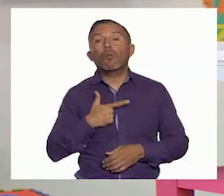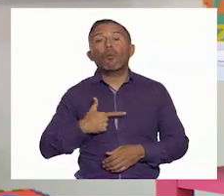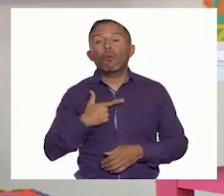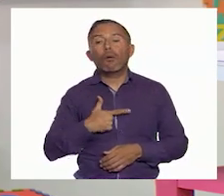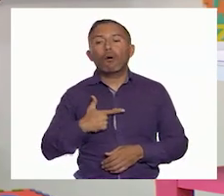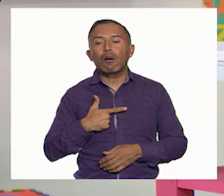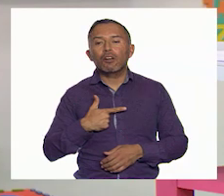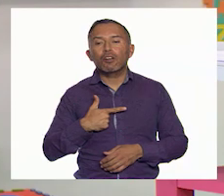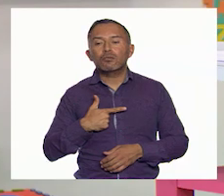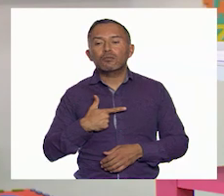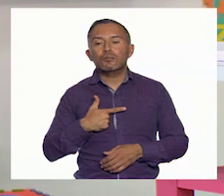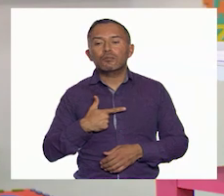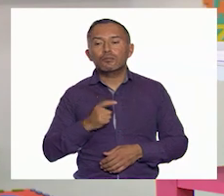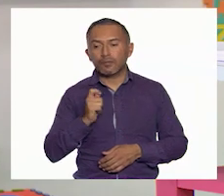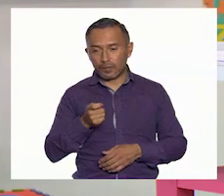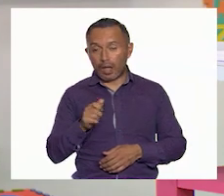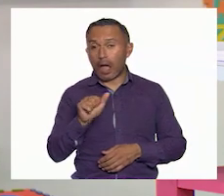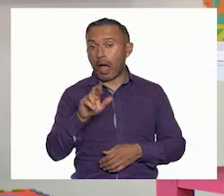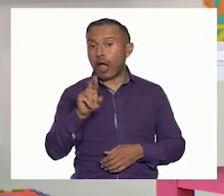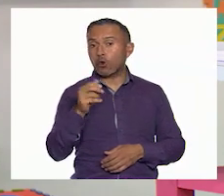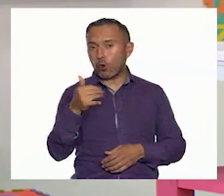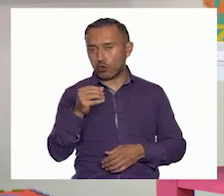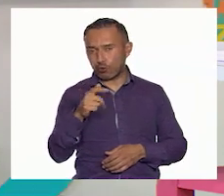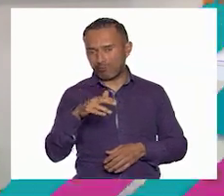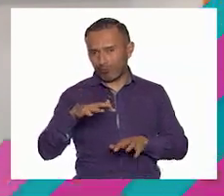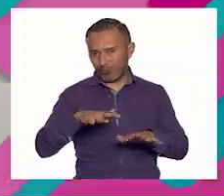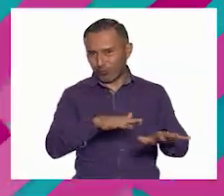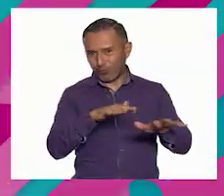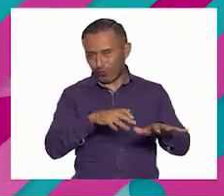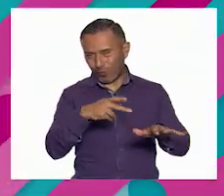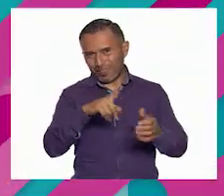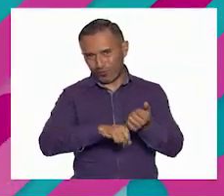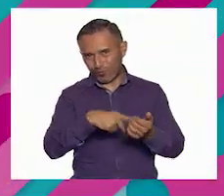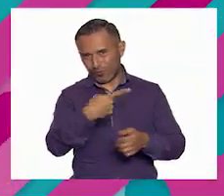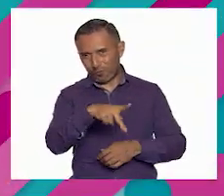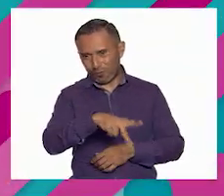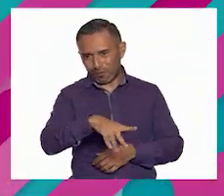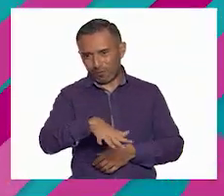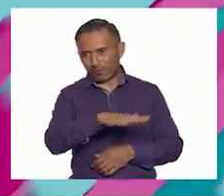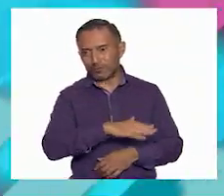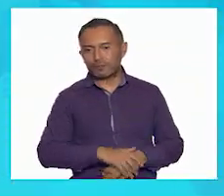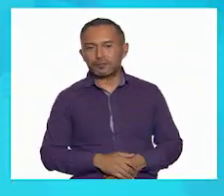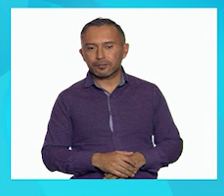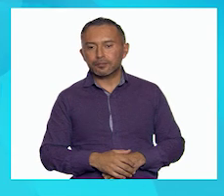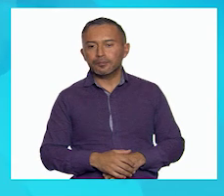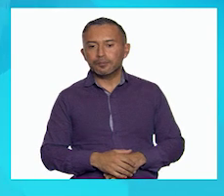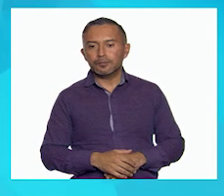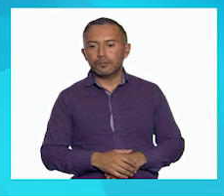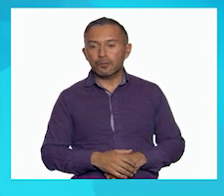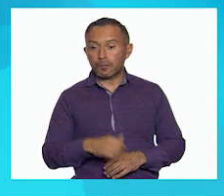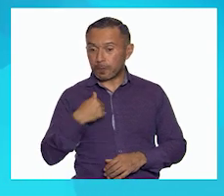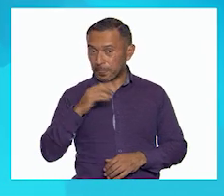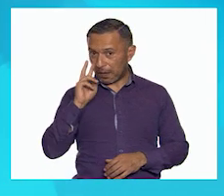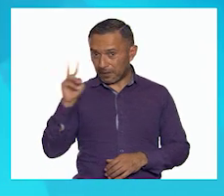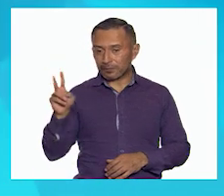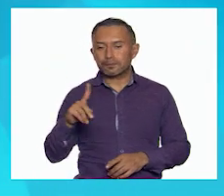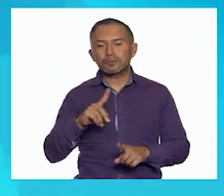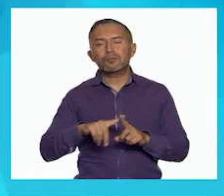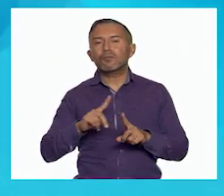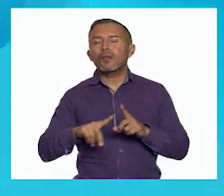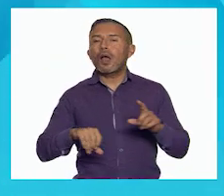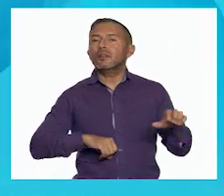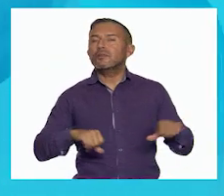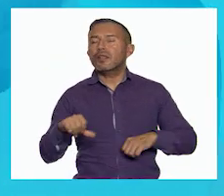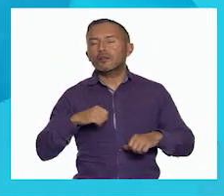la actividad la realizaba en el arroyo de su pueblo. Muy bien. Como ustedes ven, las actividades recreativas son